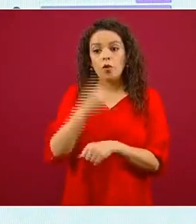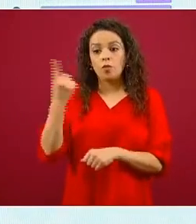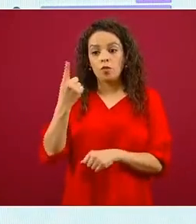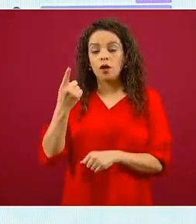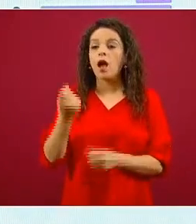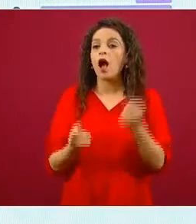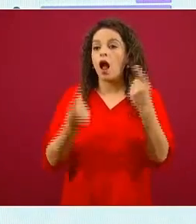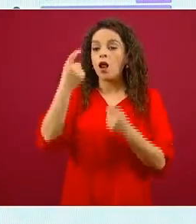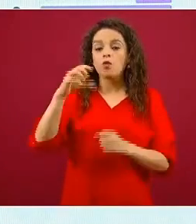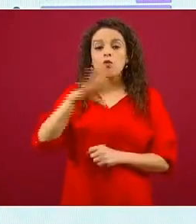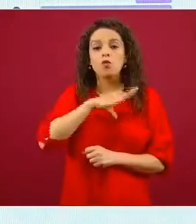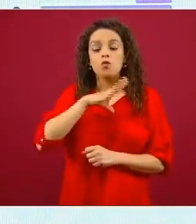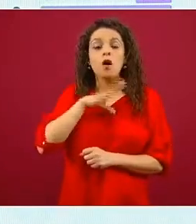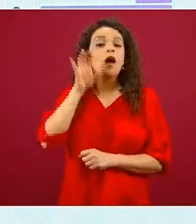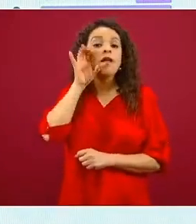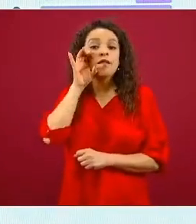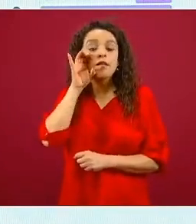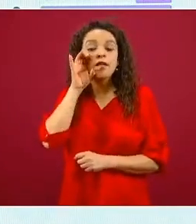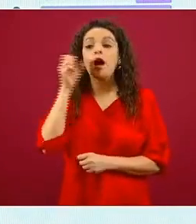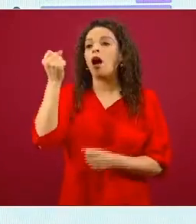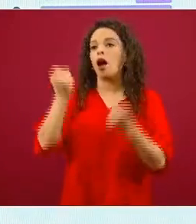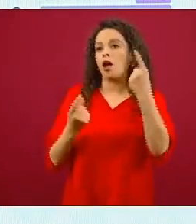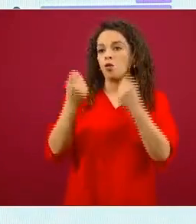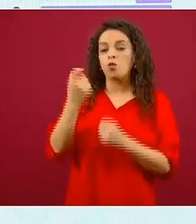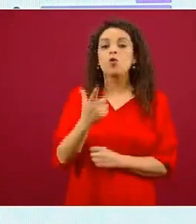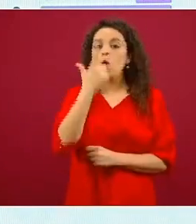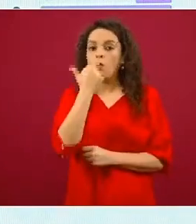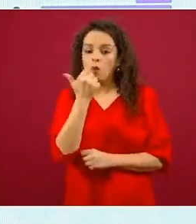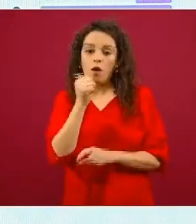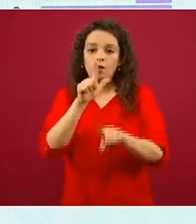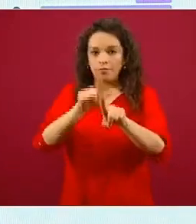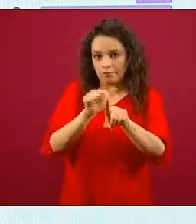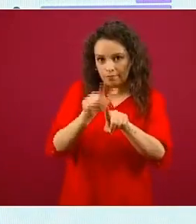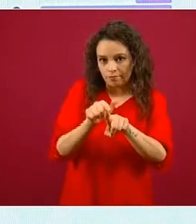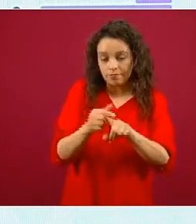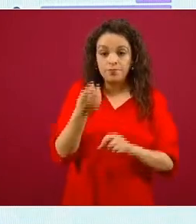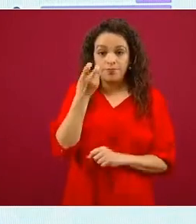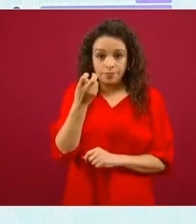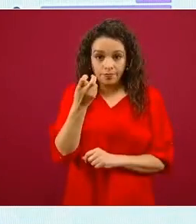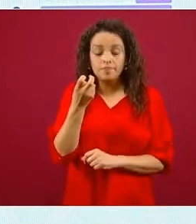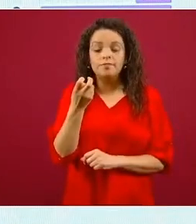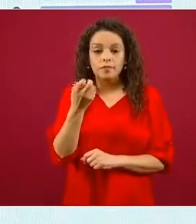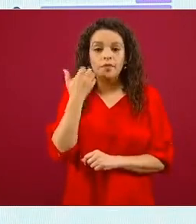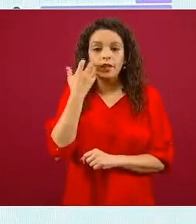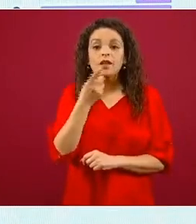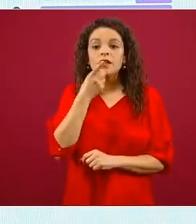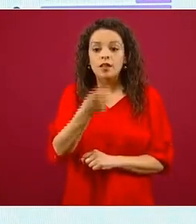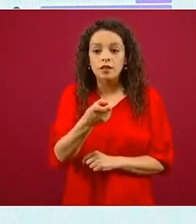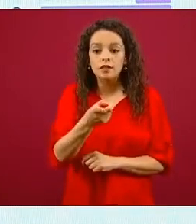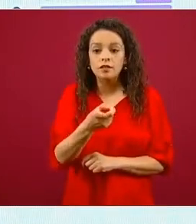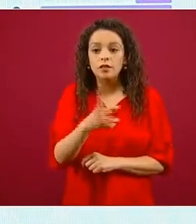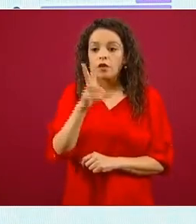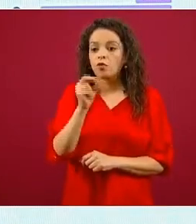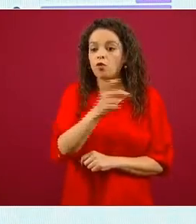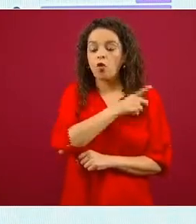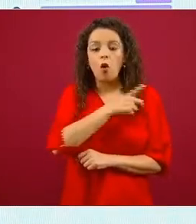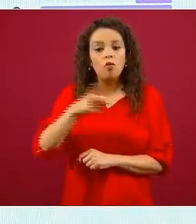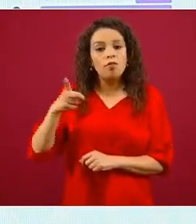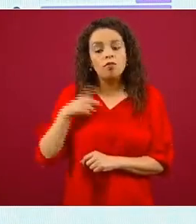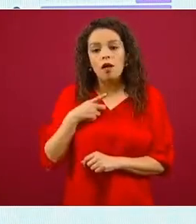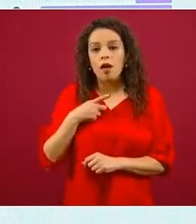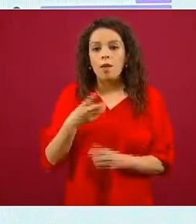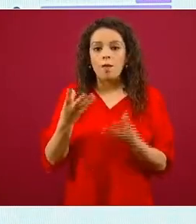naranja, otras en color rojo, lo que quiere decir que todavía no debe haber una movilidad y